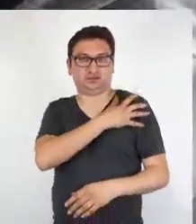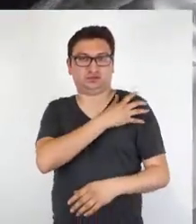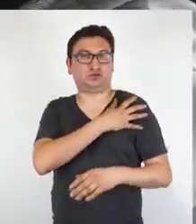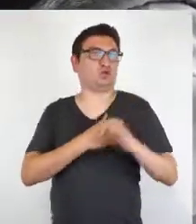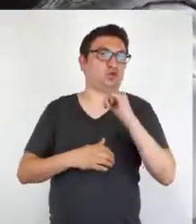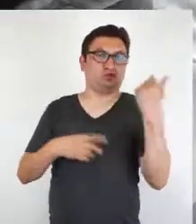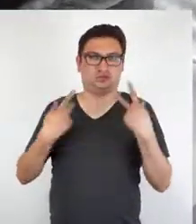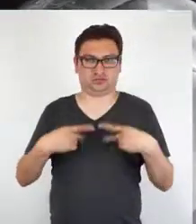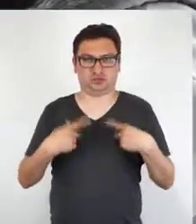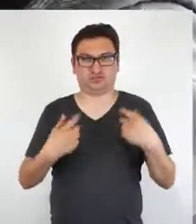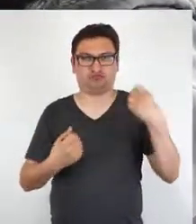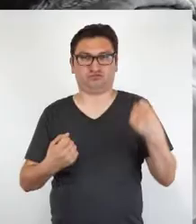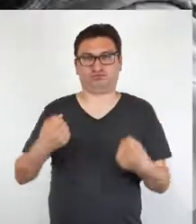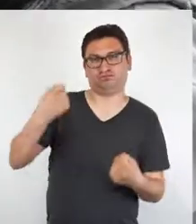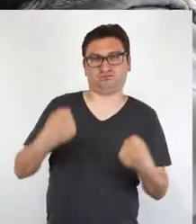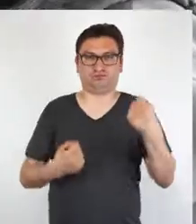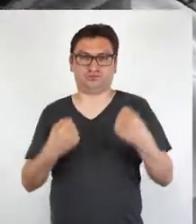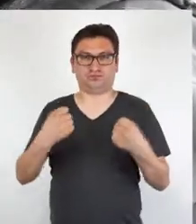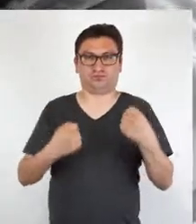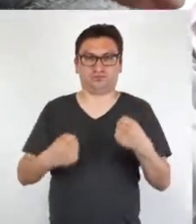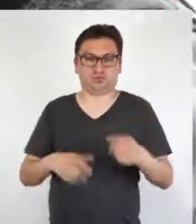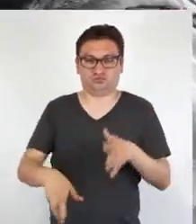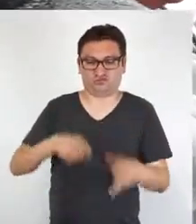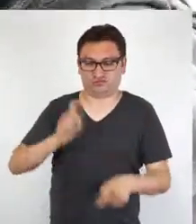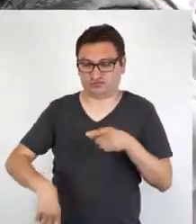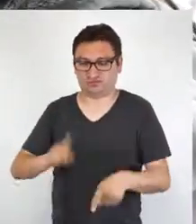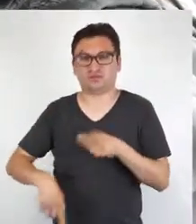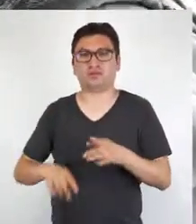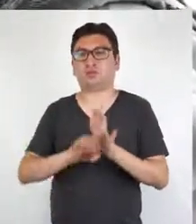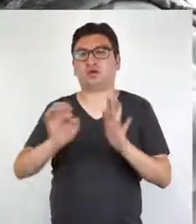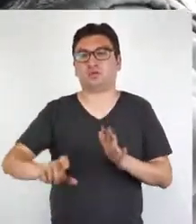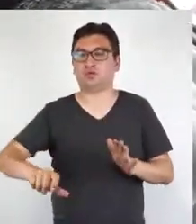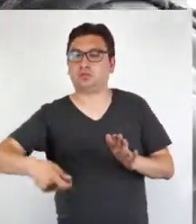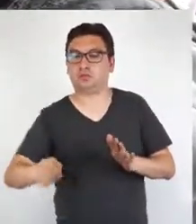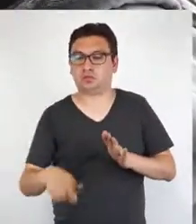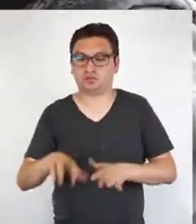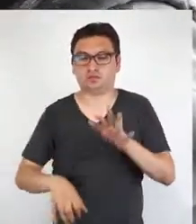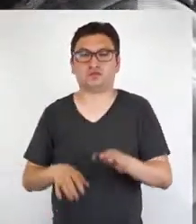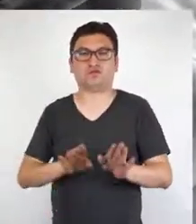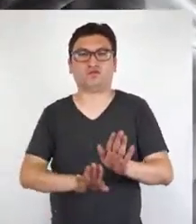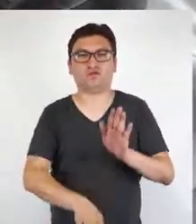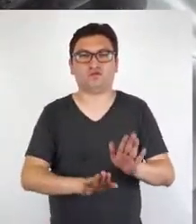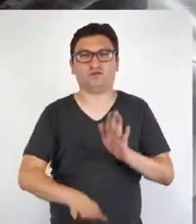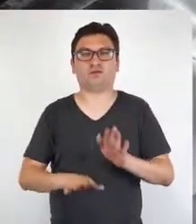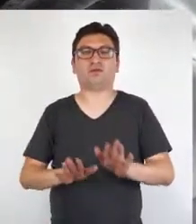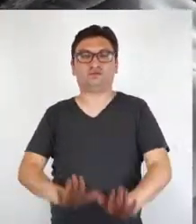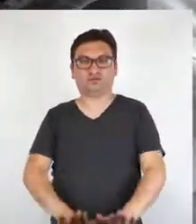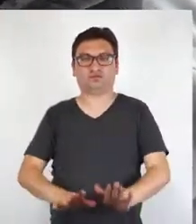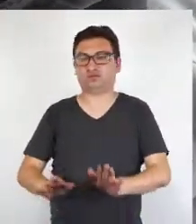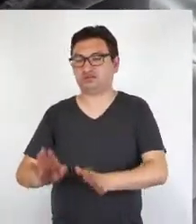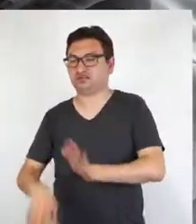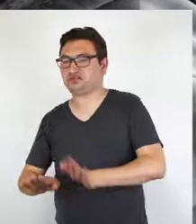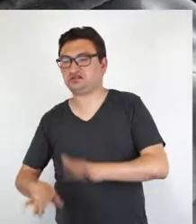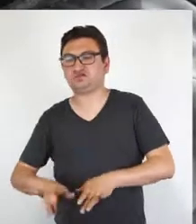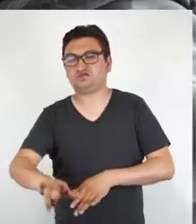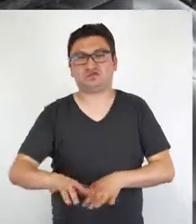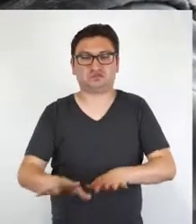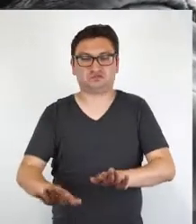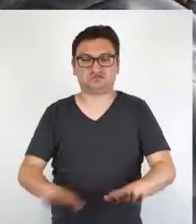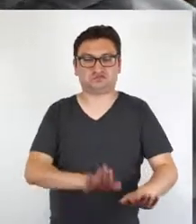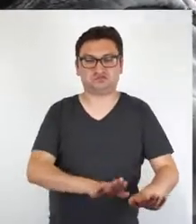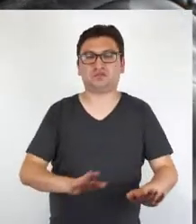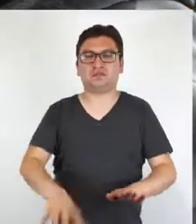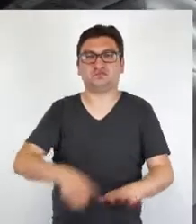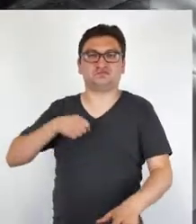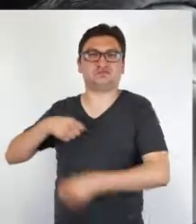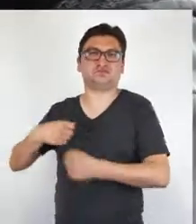para que otra persona lo maneje. Realmente se desarme en dos segundos. lo que apagas tu carro ya quitaste el freno y